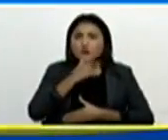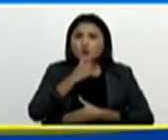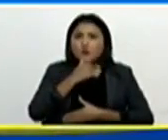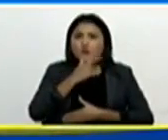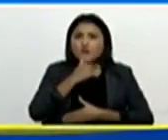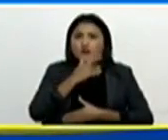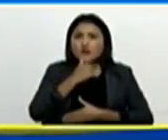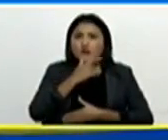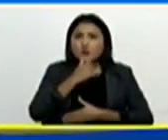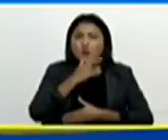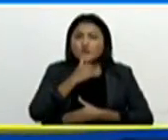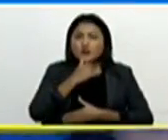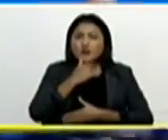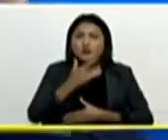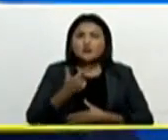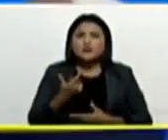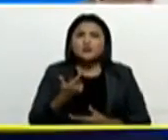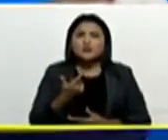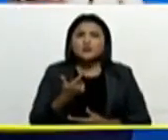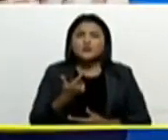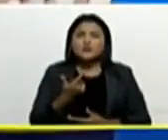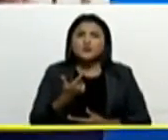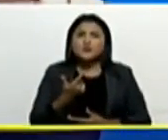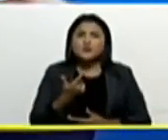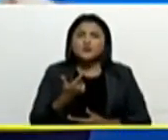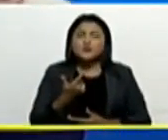se dan esas complicaciones, no había